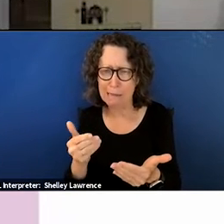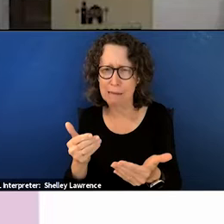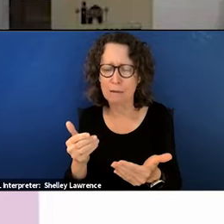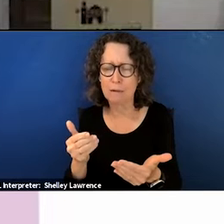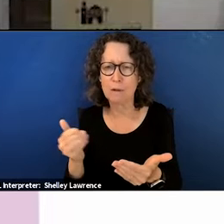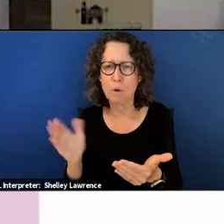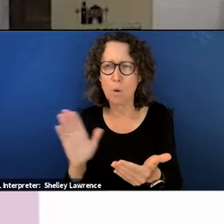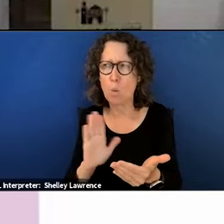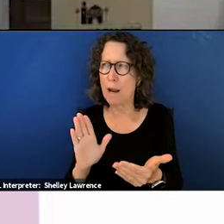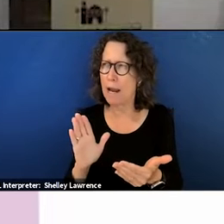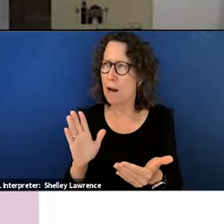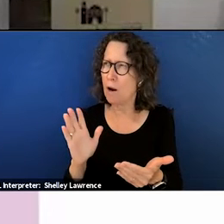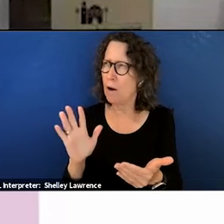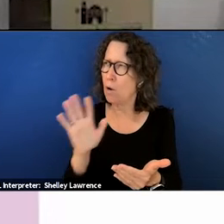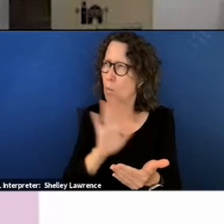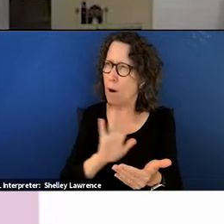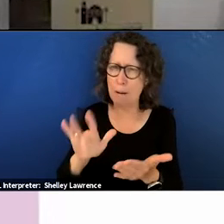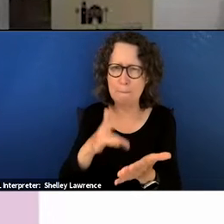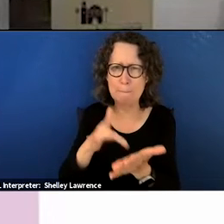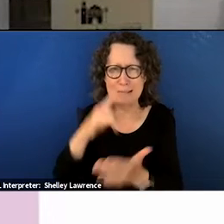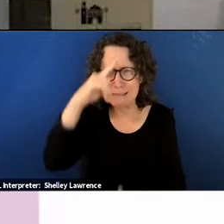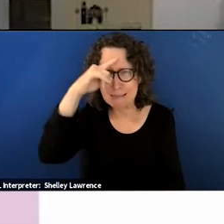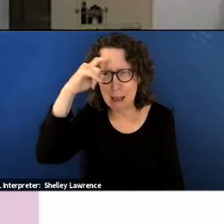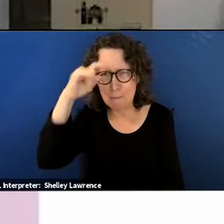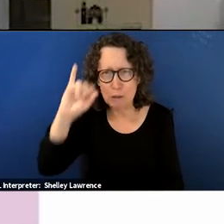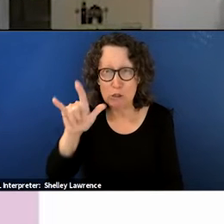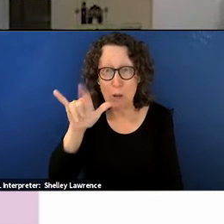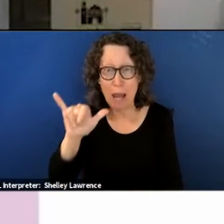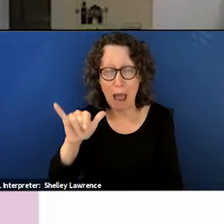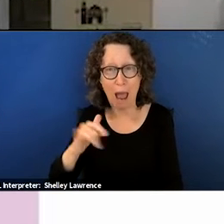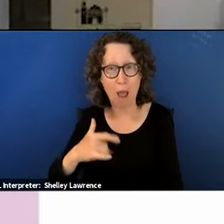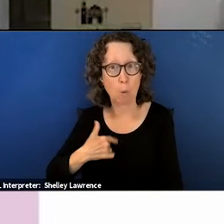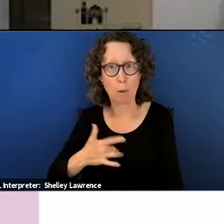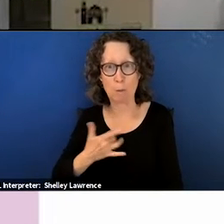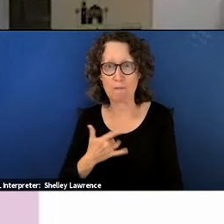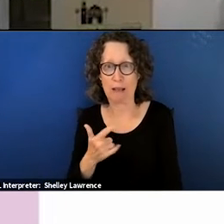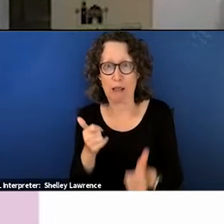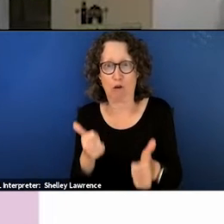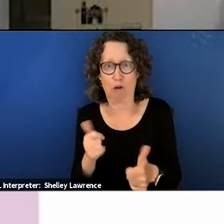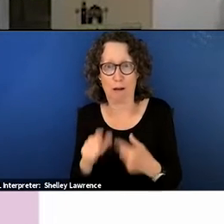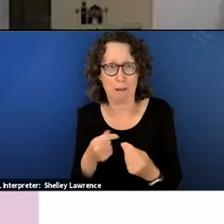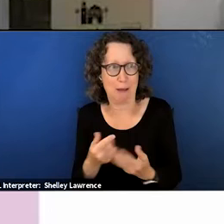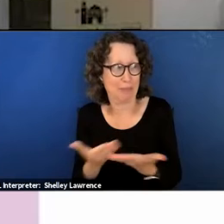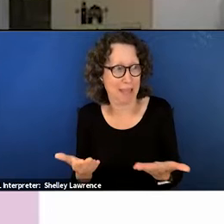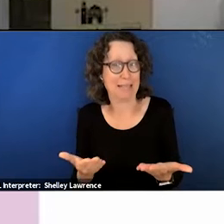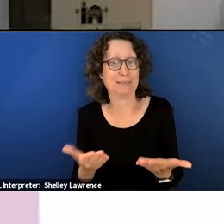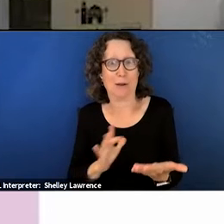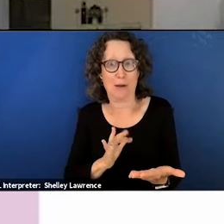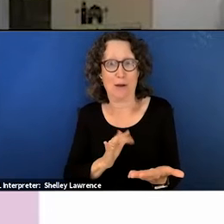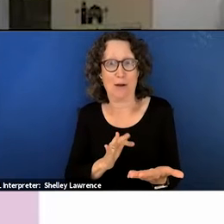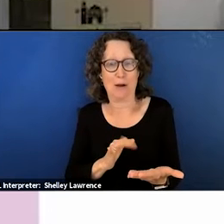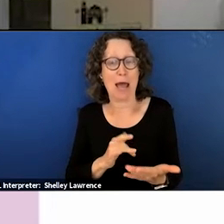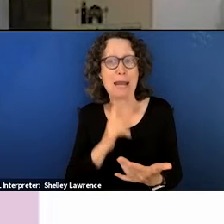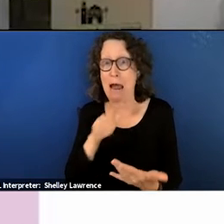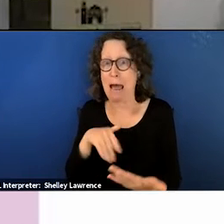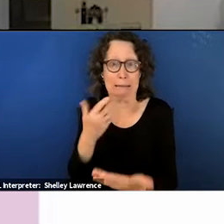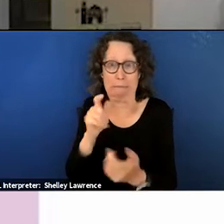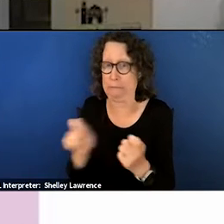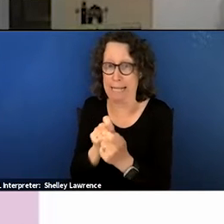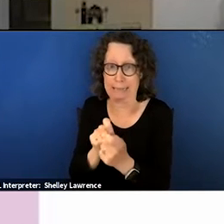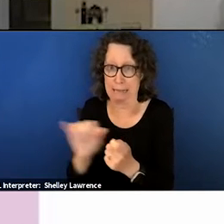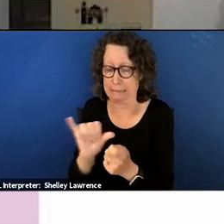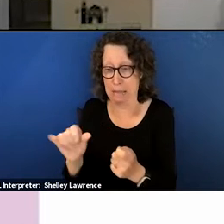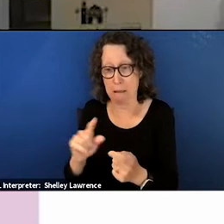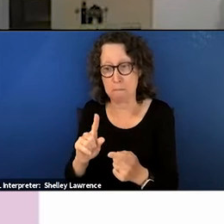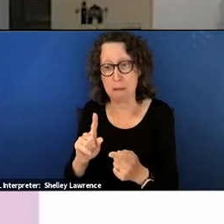acercando a donde estábamos como a mediados del verano y en julio, cuando sentíamos que las cosas estaban mejorando. Todavía